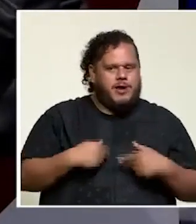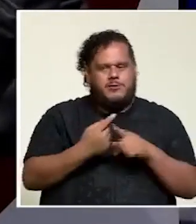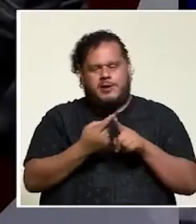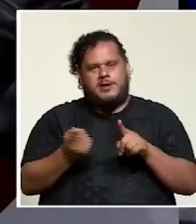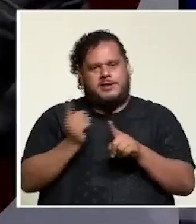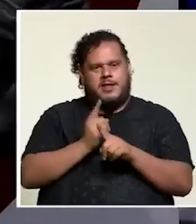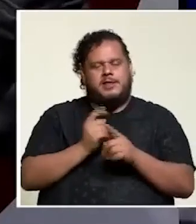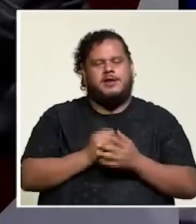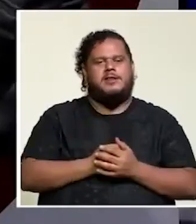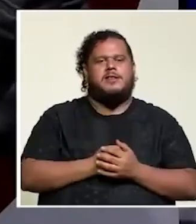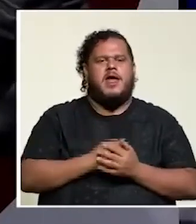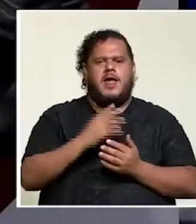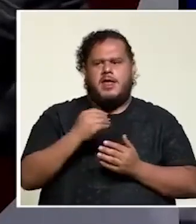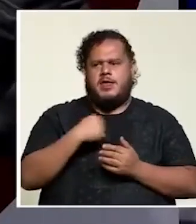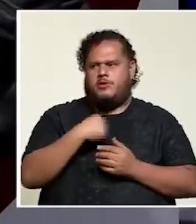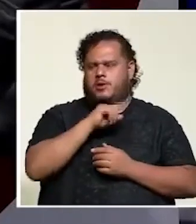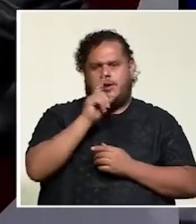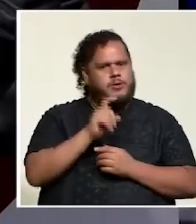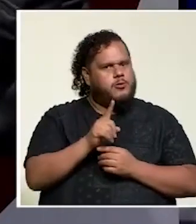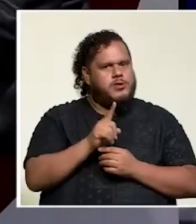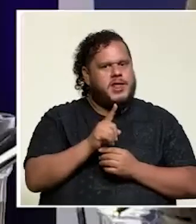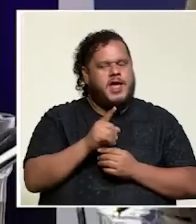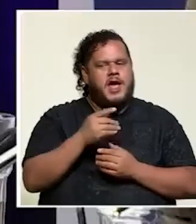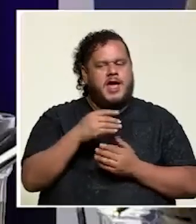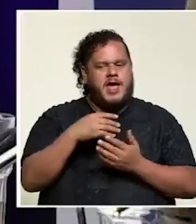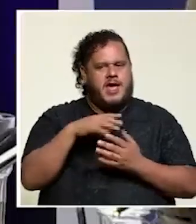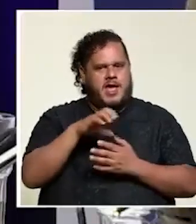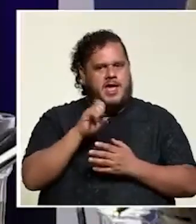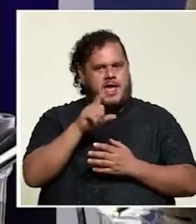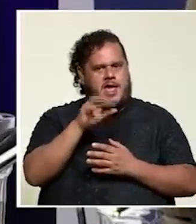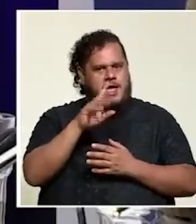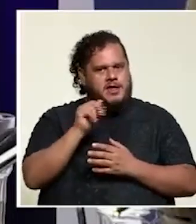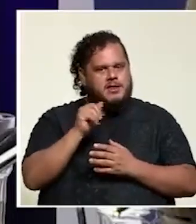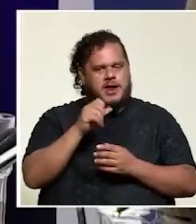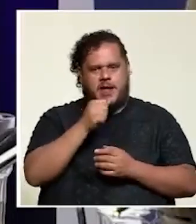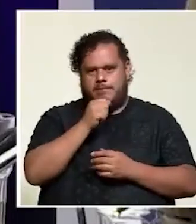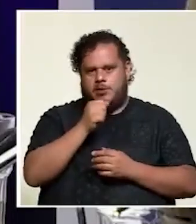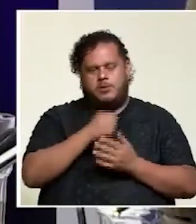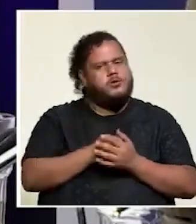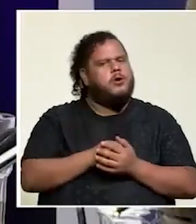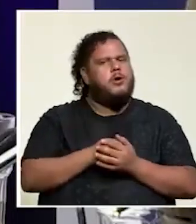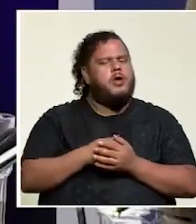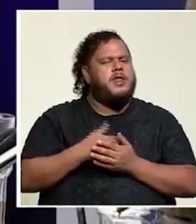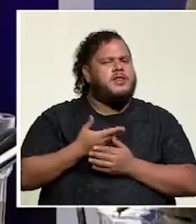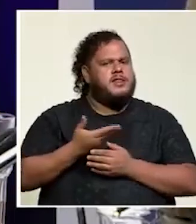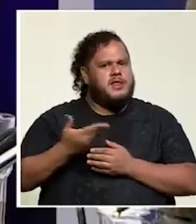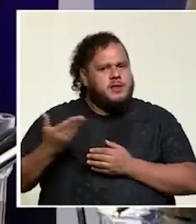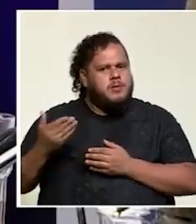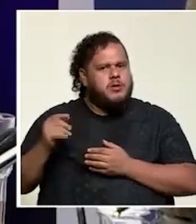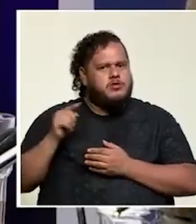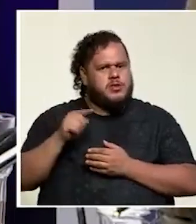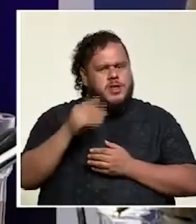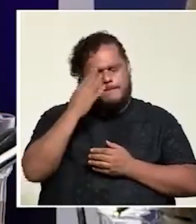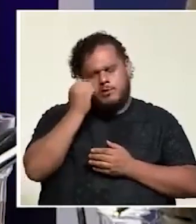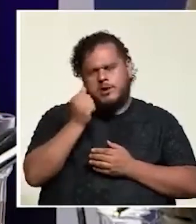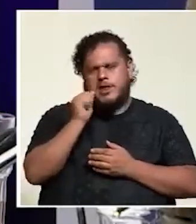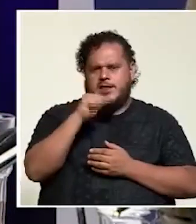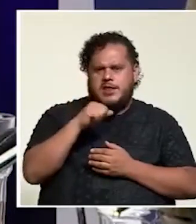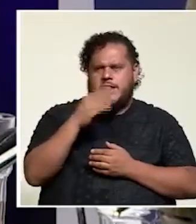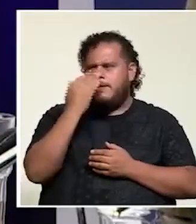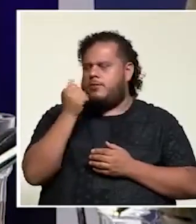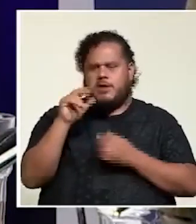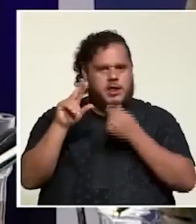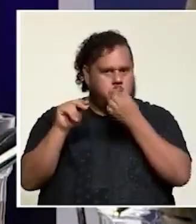detrás. Y le pregunté extra micrófono, porque quería saberlo, ¿desde cuándo, por qué sí y por qué